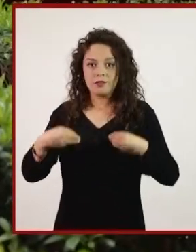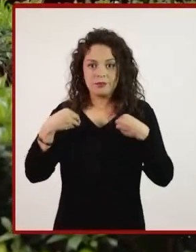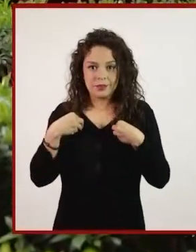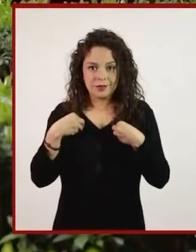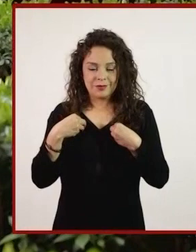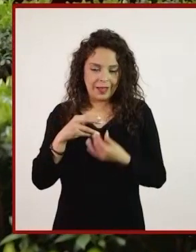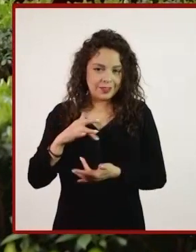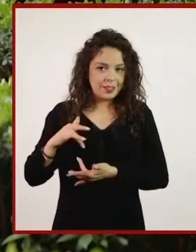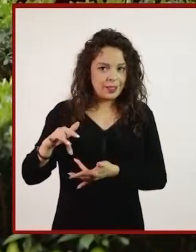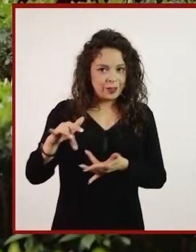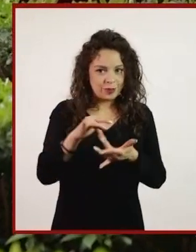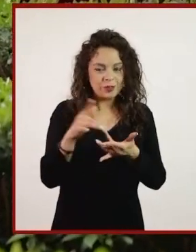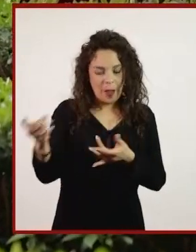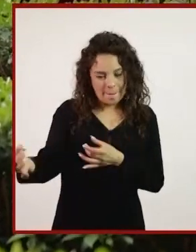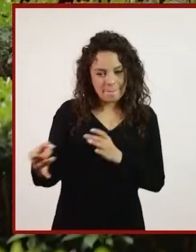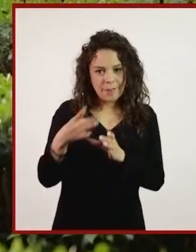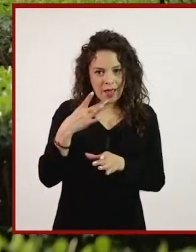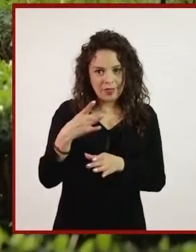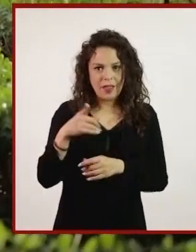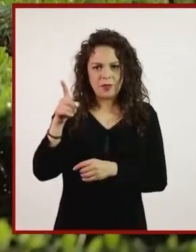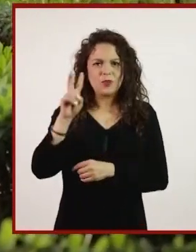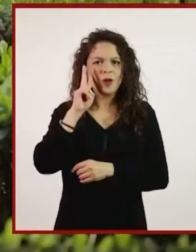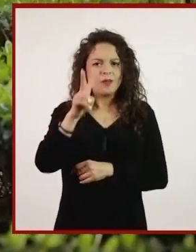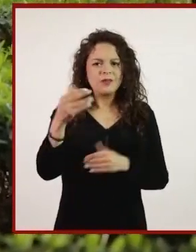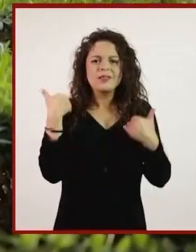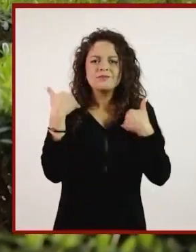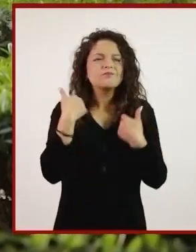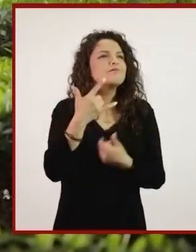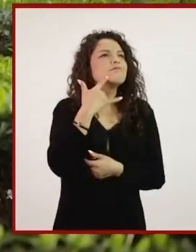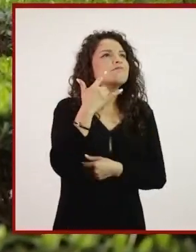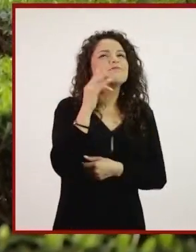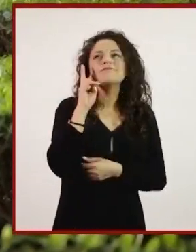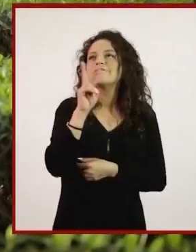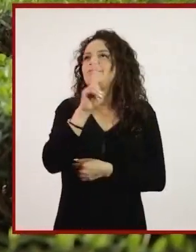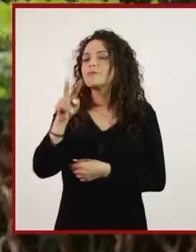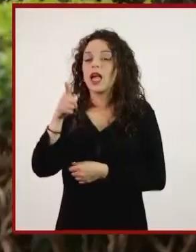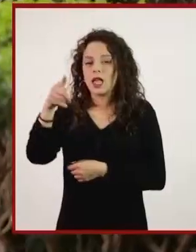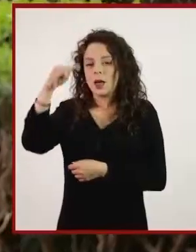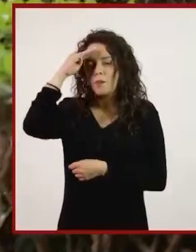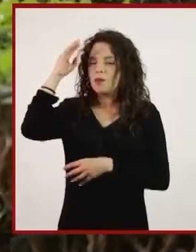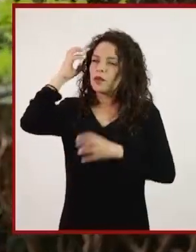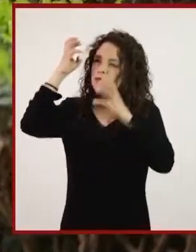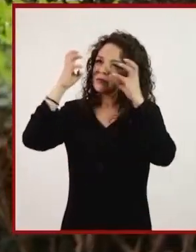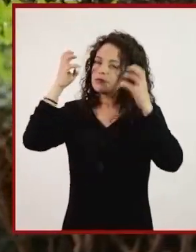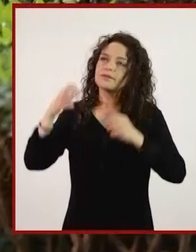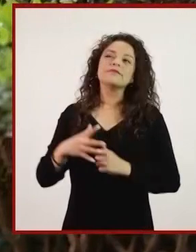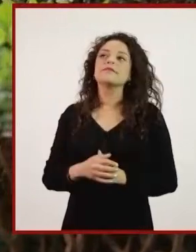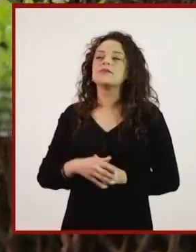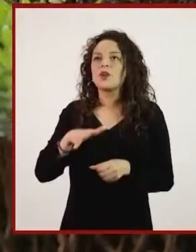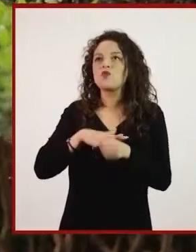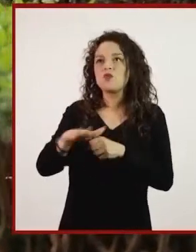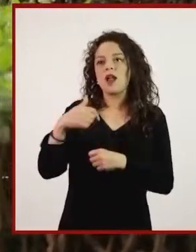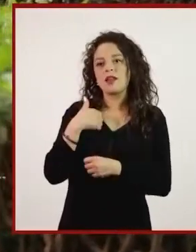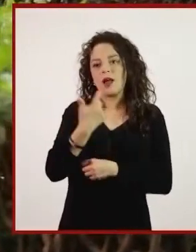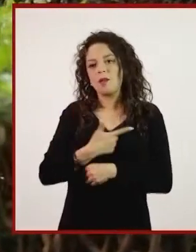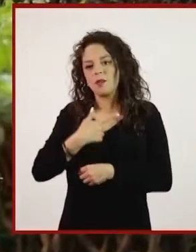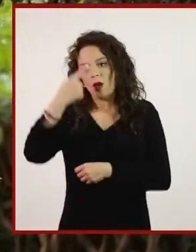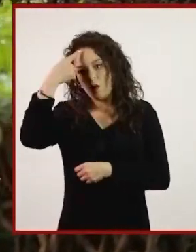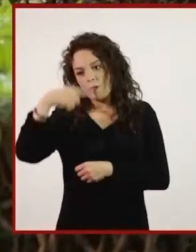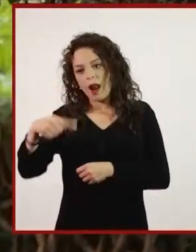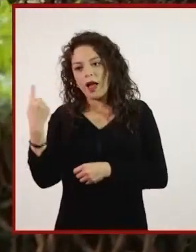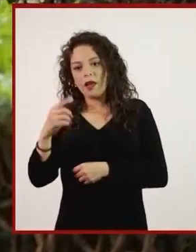y mándanos el registro del arte que se hace en donde tú vives a nuestras redes sociales. Échate ese paseíto y piensa lo